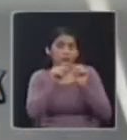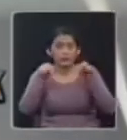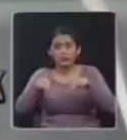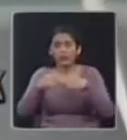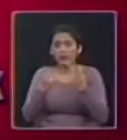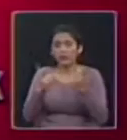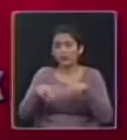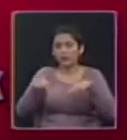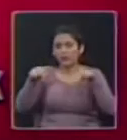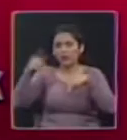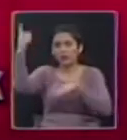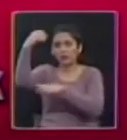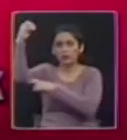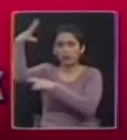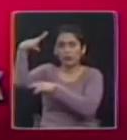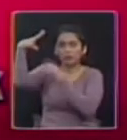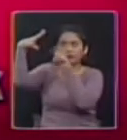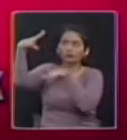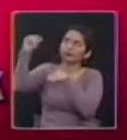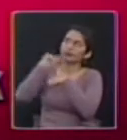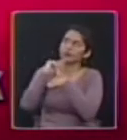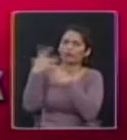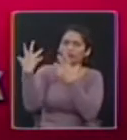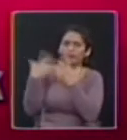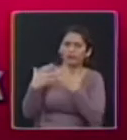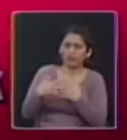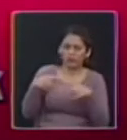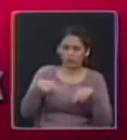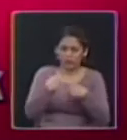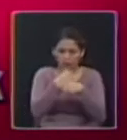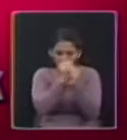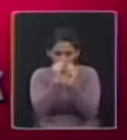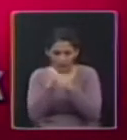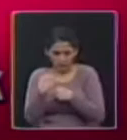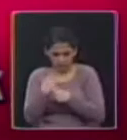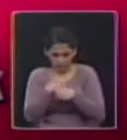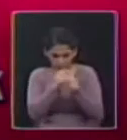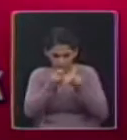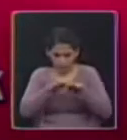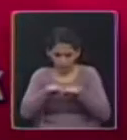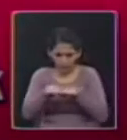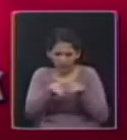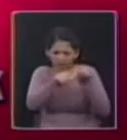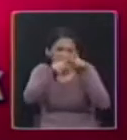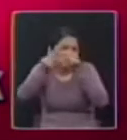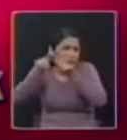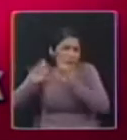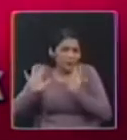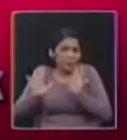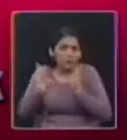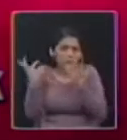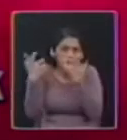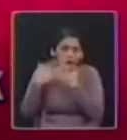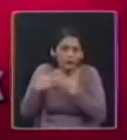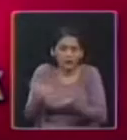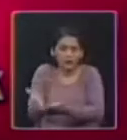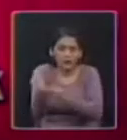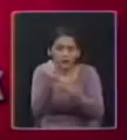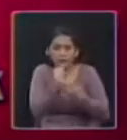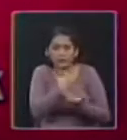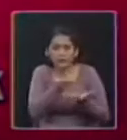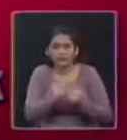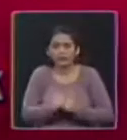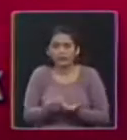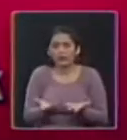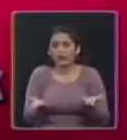energía solar. El sol permita que tengamos características de nuestros productos diferentes a cualquier lugar del mundo, que sean en el tema de